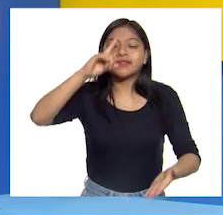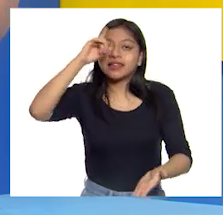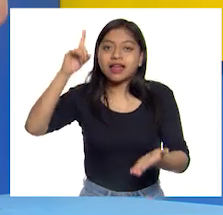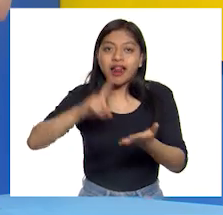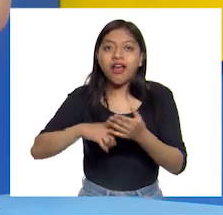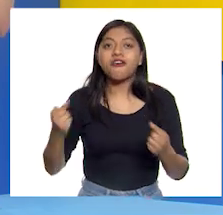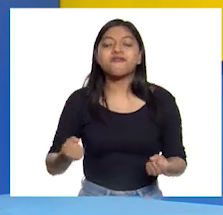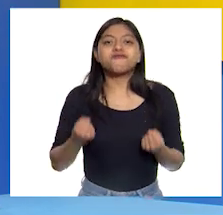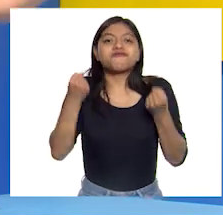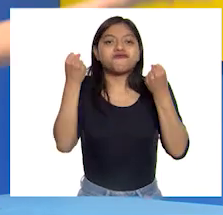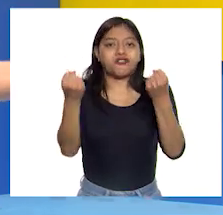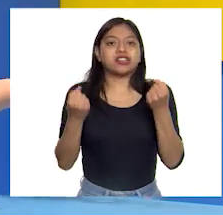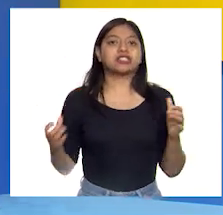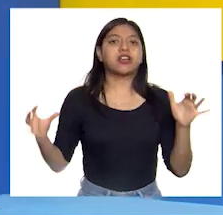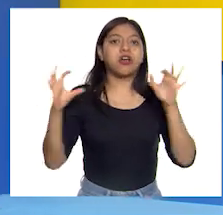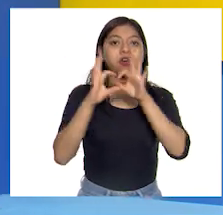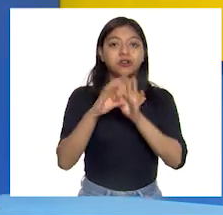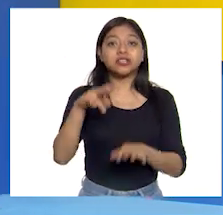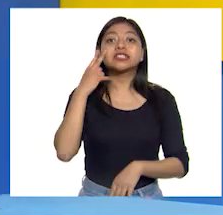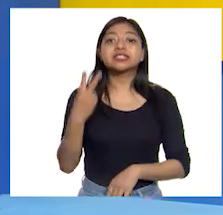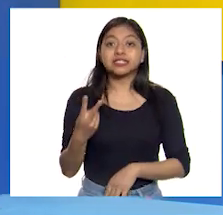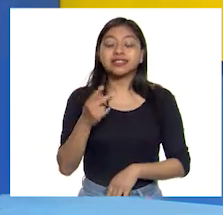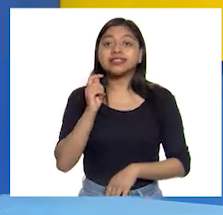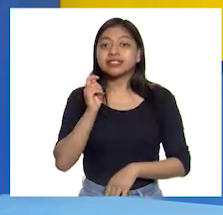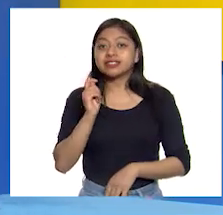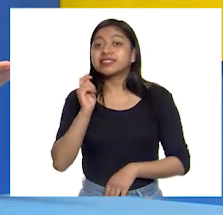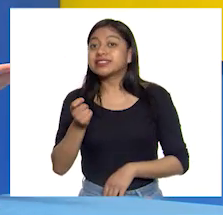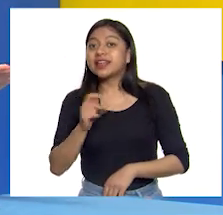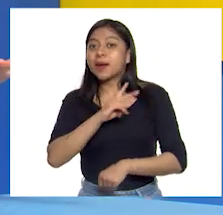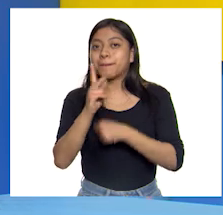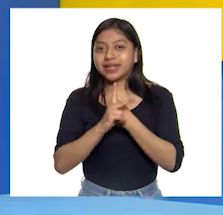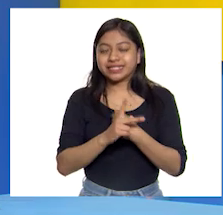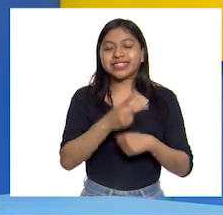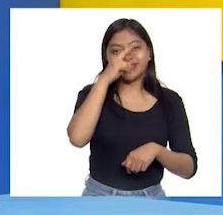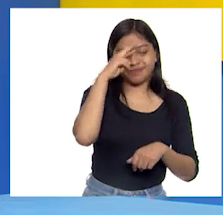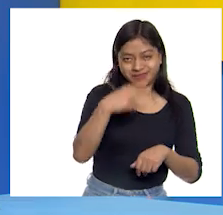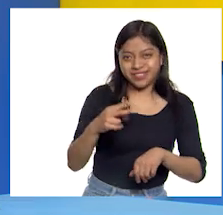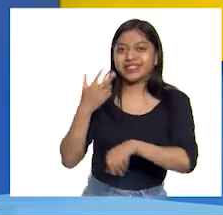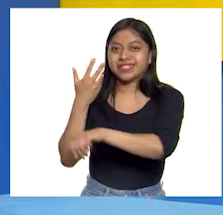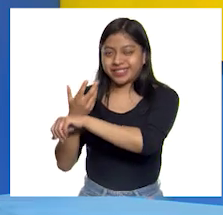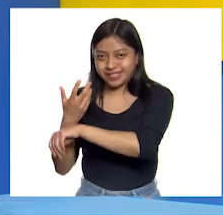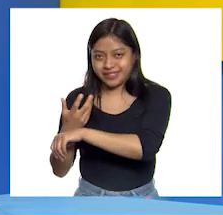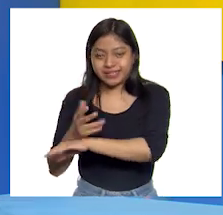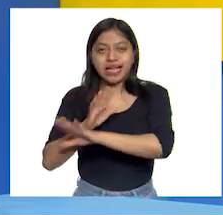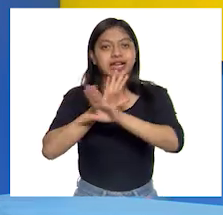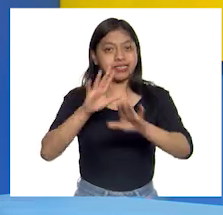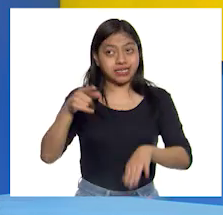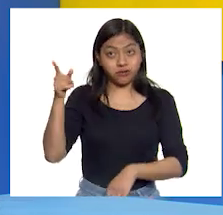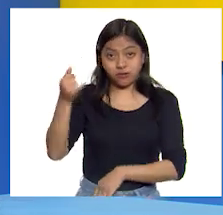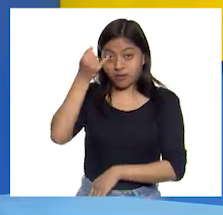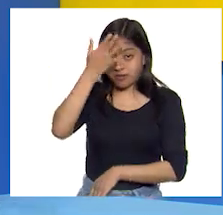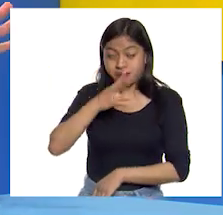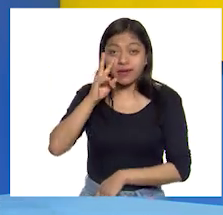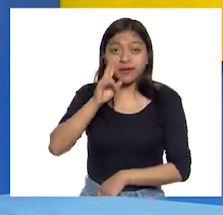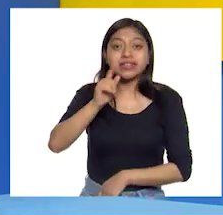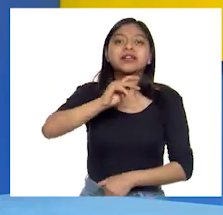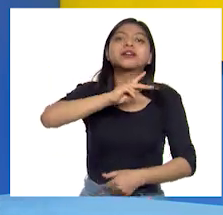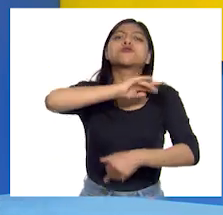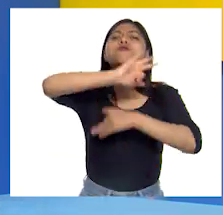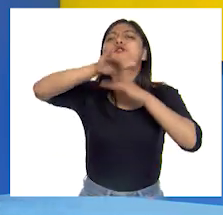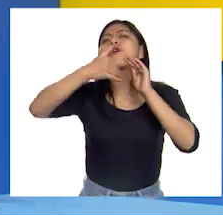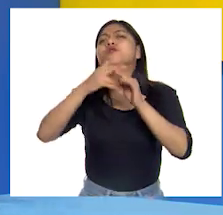fuerza y la unión incondicional de las naciones aliadas. La imagen que acabamos de ver cumplía la finalidad de hacerles saber a todos